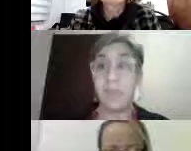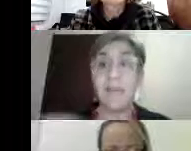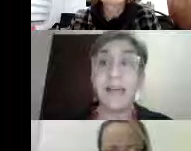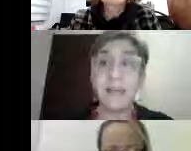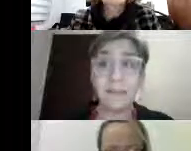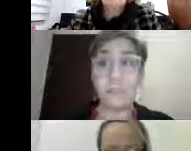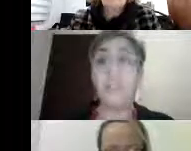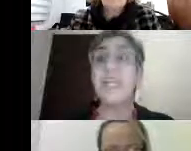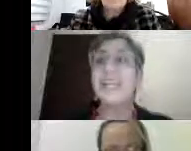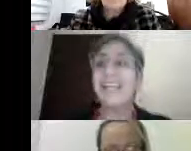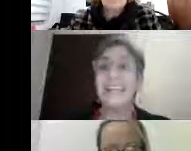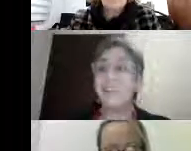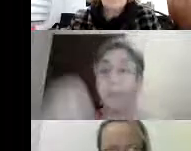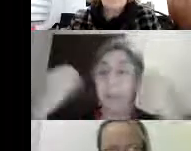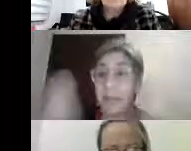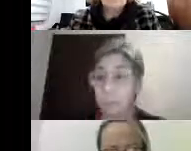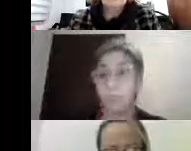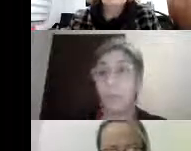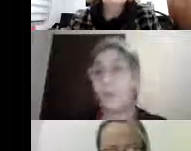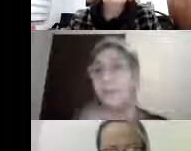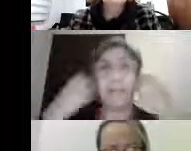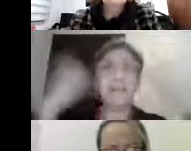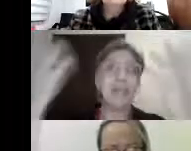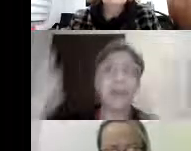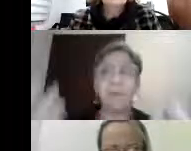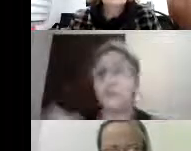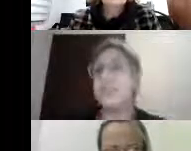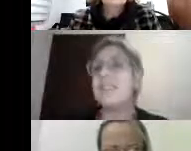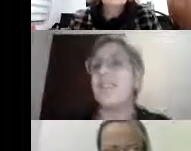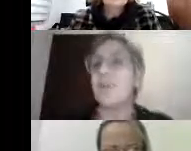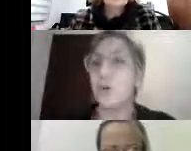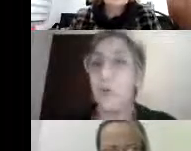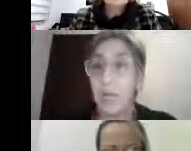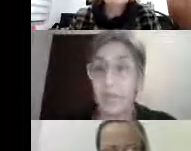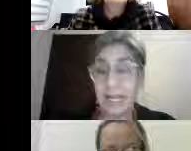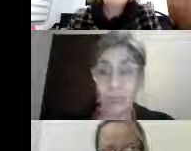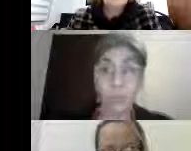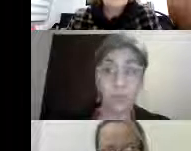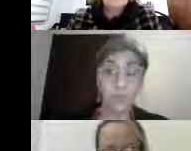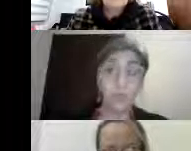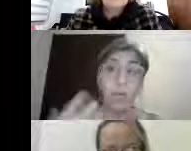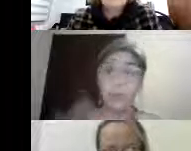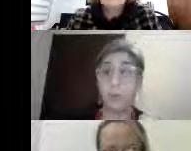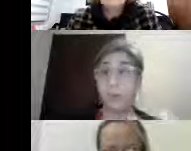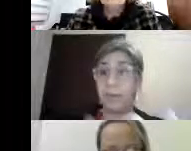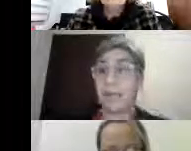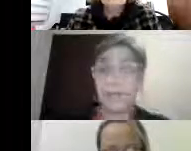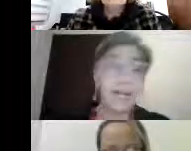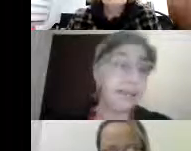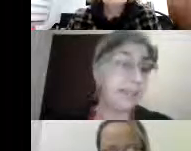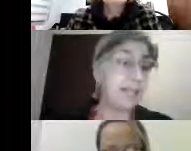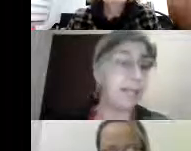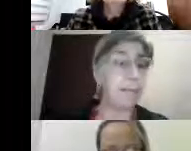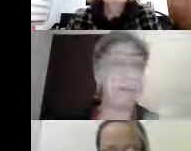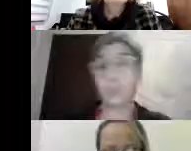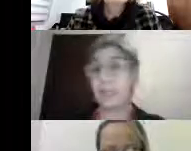de posibilidades de transmisión, y el primer punto para pensar en la prevención es eso, ¿no? Es según el tipo de